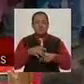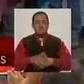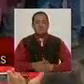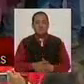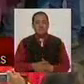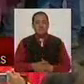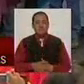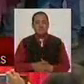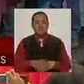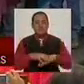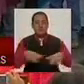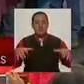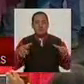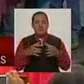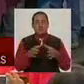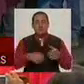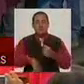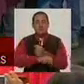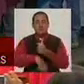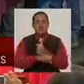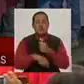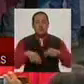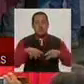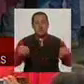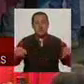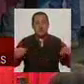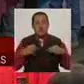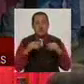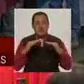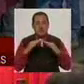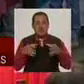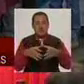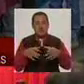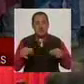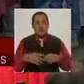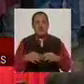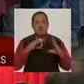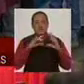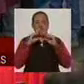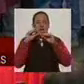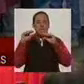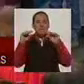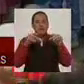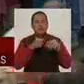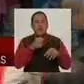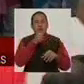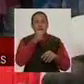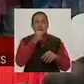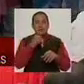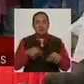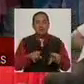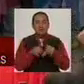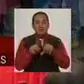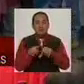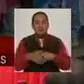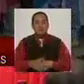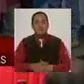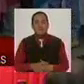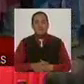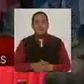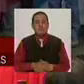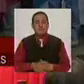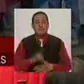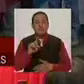la losa deportiva de este centro poblado, se dirige a todo su pueblo. Hay que mencionar de que la principal